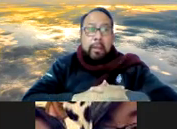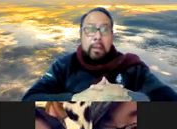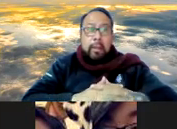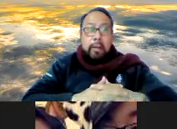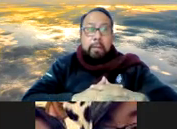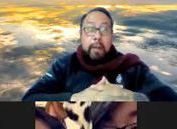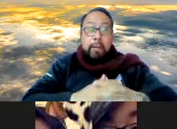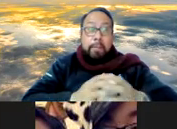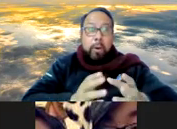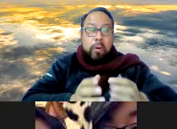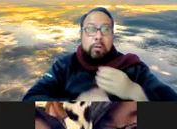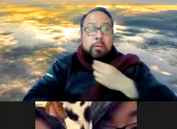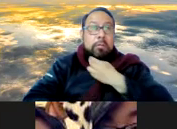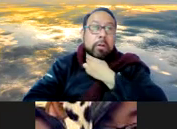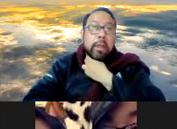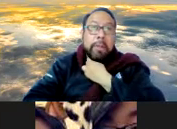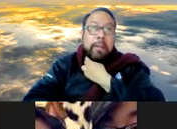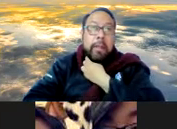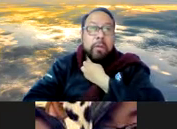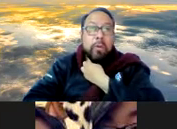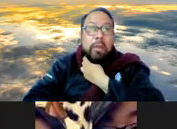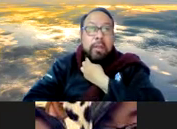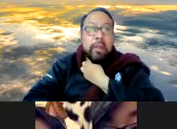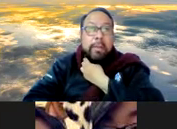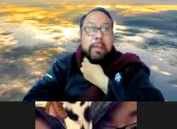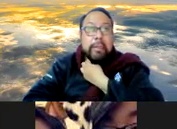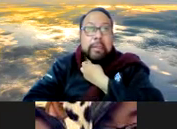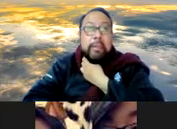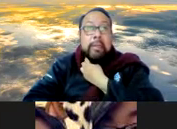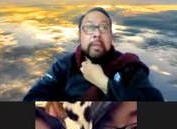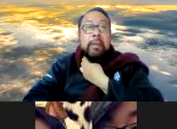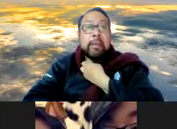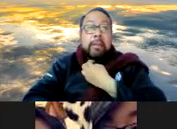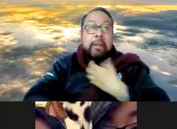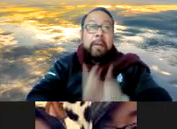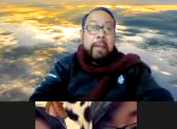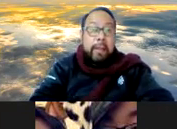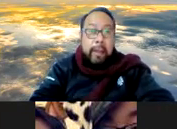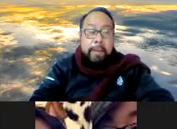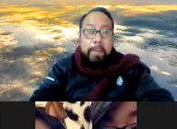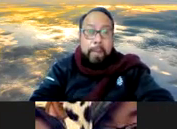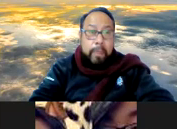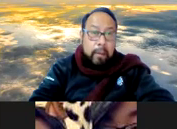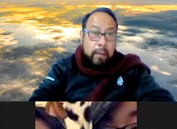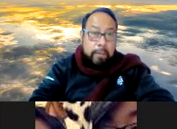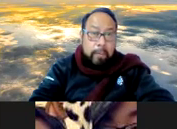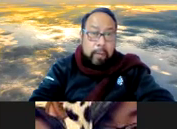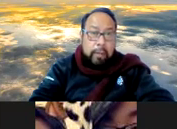utilizar pocos, digo, ya dependiendo si ustedes también se vayan a